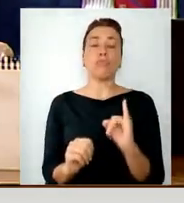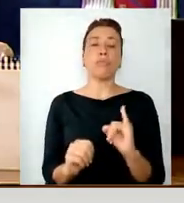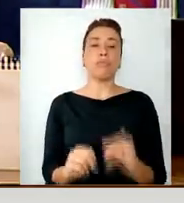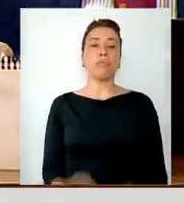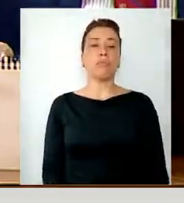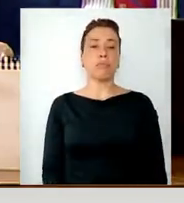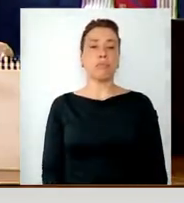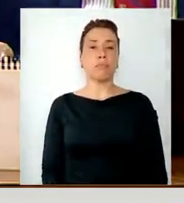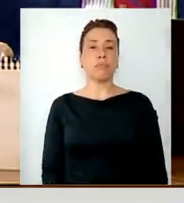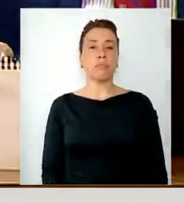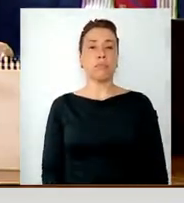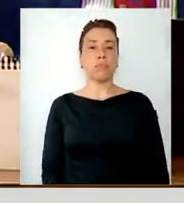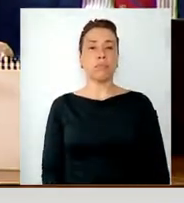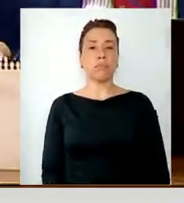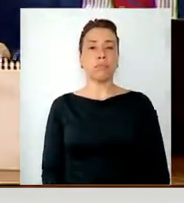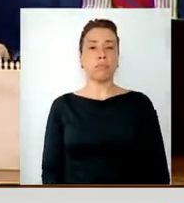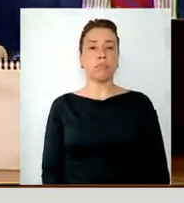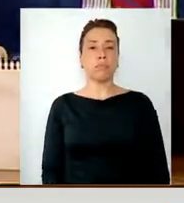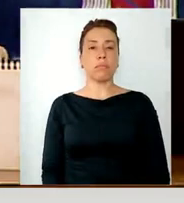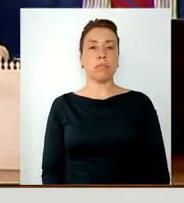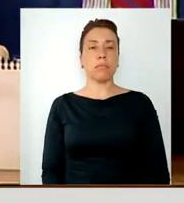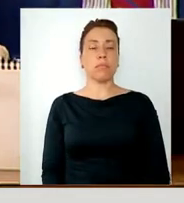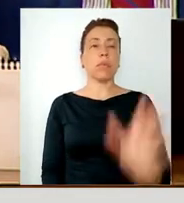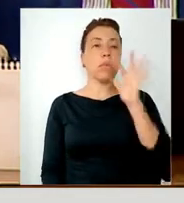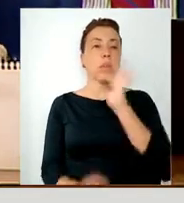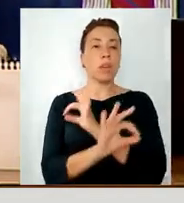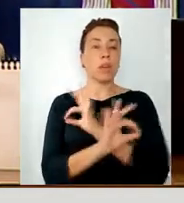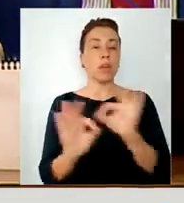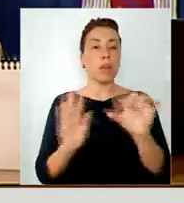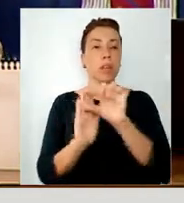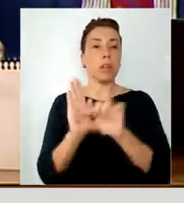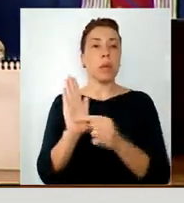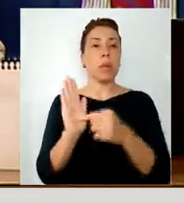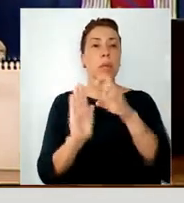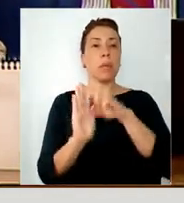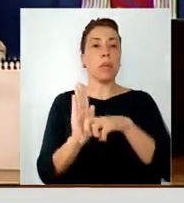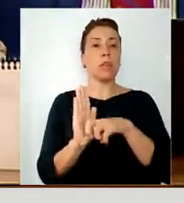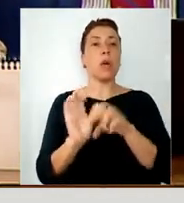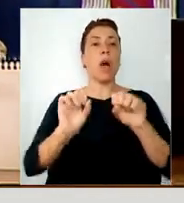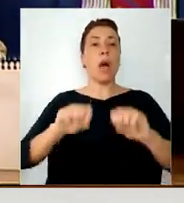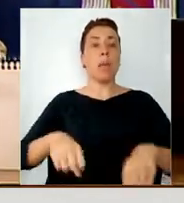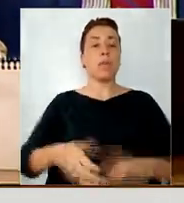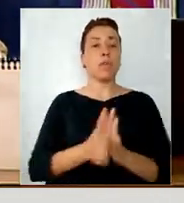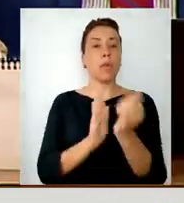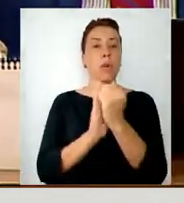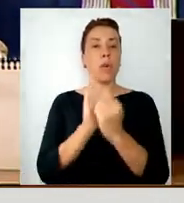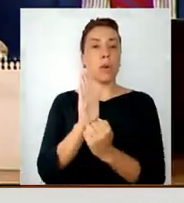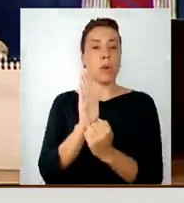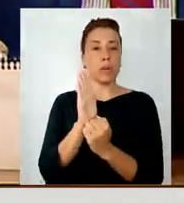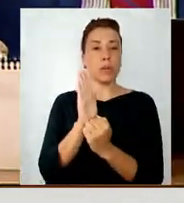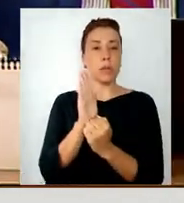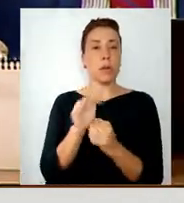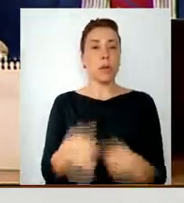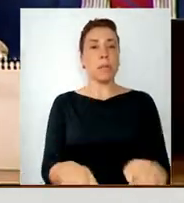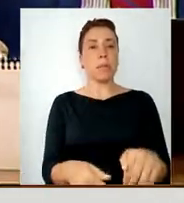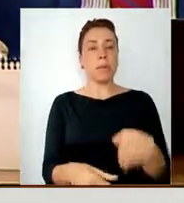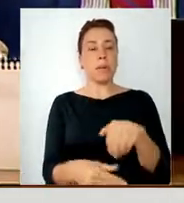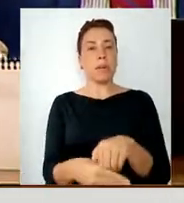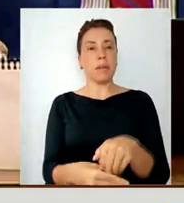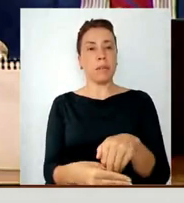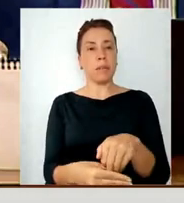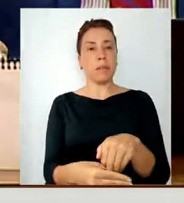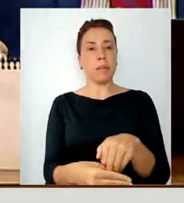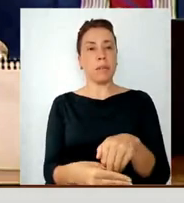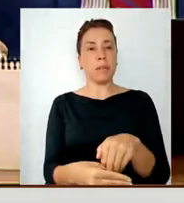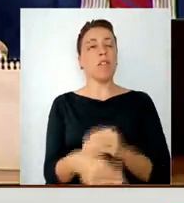aprobado por no haber sido objeto de indicaciones el proyecto queda además aprobado en particular con la misma votación dejándose constancia de haber alcanzado